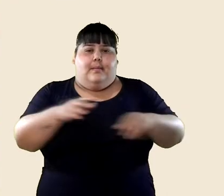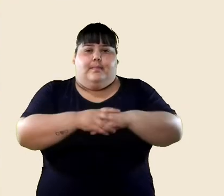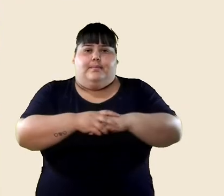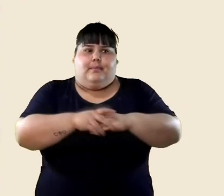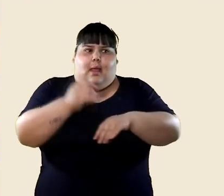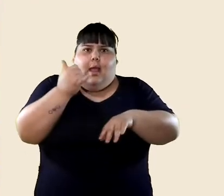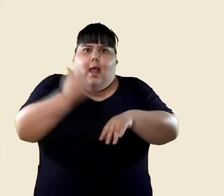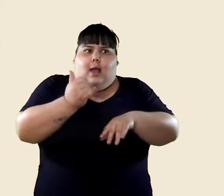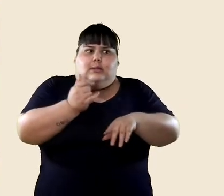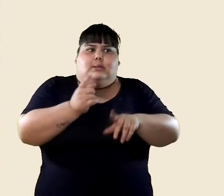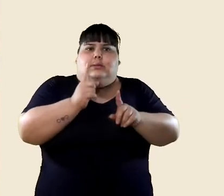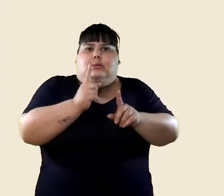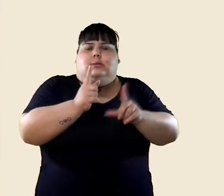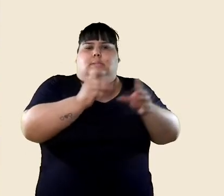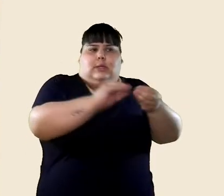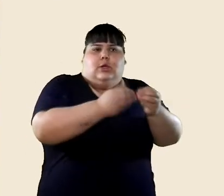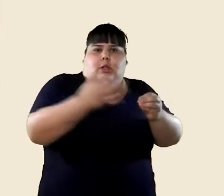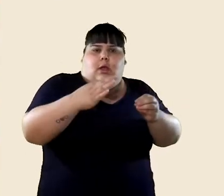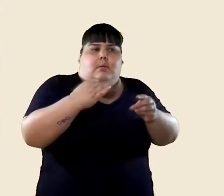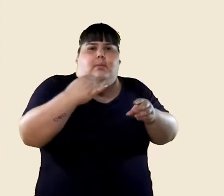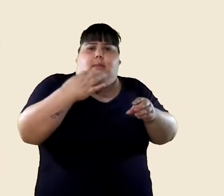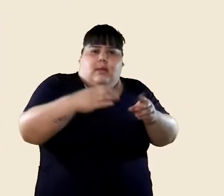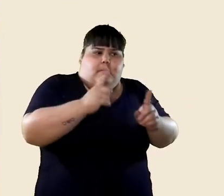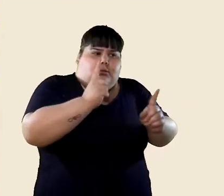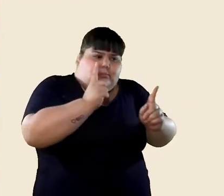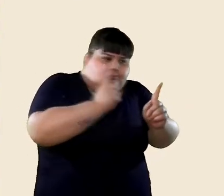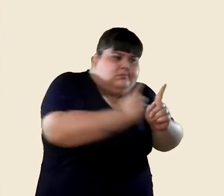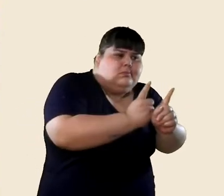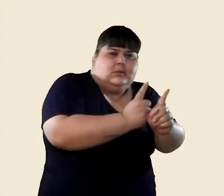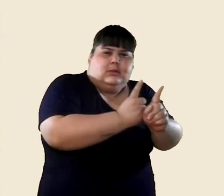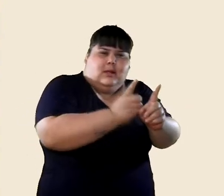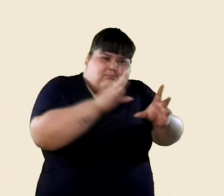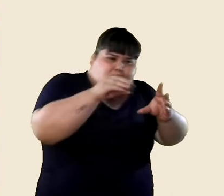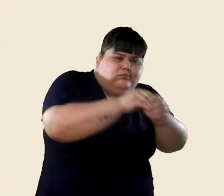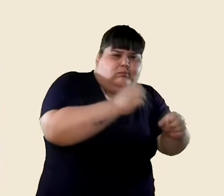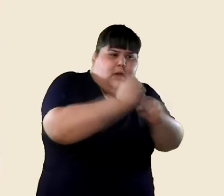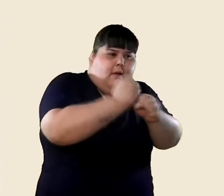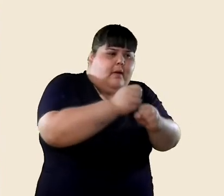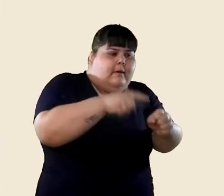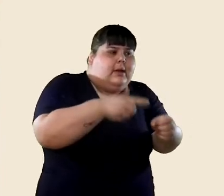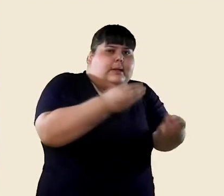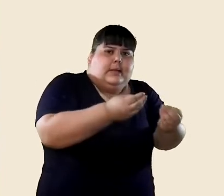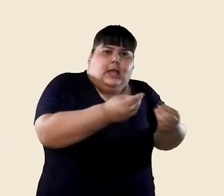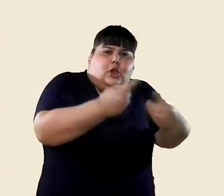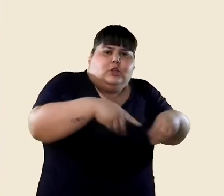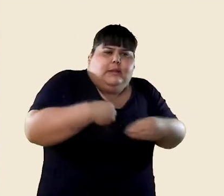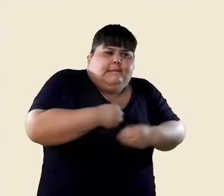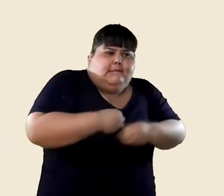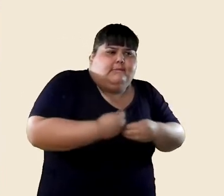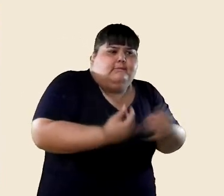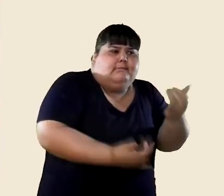hay situaciones que hay que atenderlas, que son necesarias trabajar ahí con ellos y ver qué es lo que les está pasando, qué es lo que